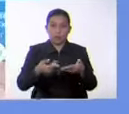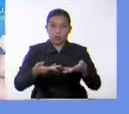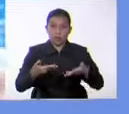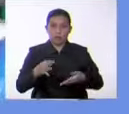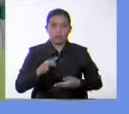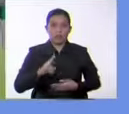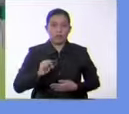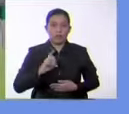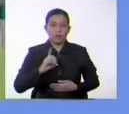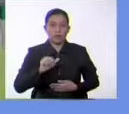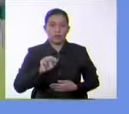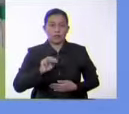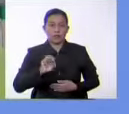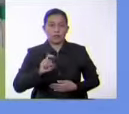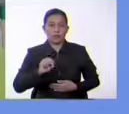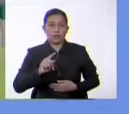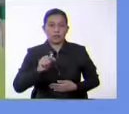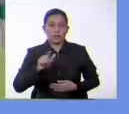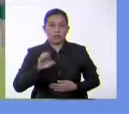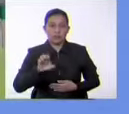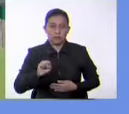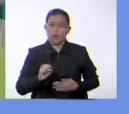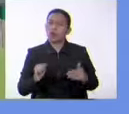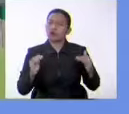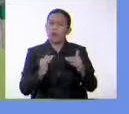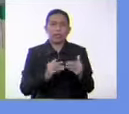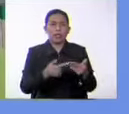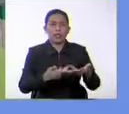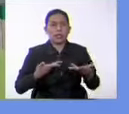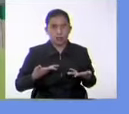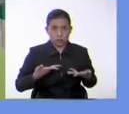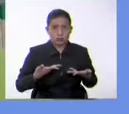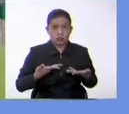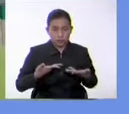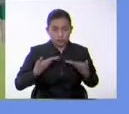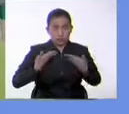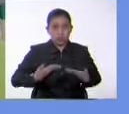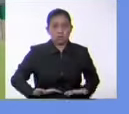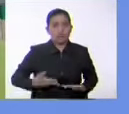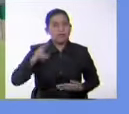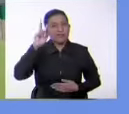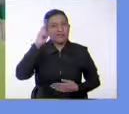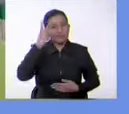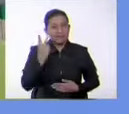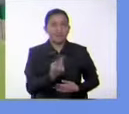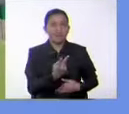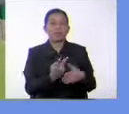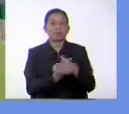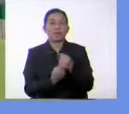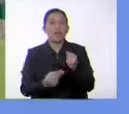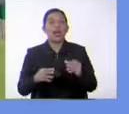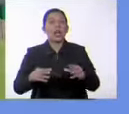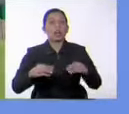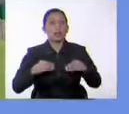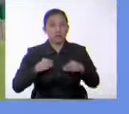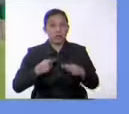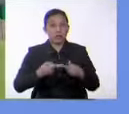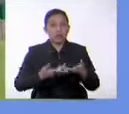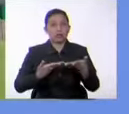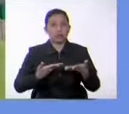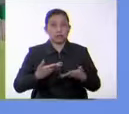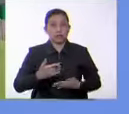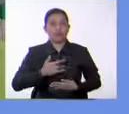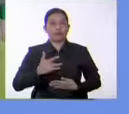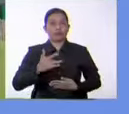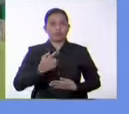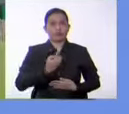los derechos humanos, están inspirados en la dignidad del ser humano. Pero los derechos fundamentales aparecen explícitamente